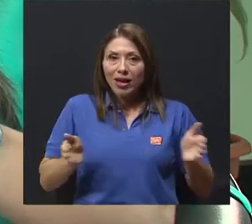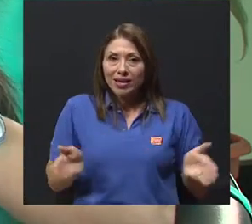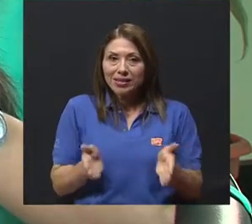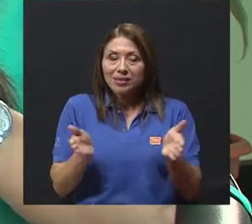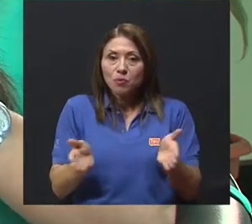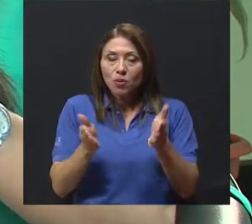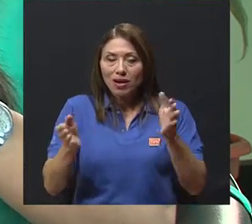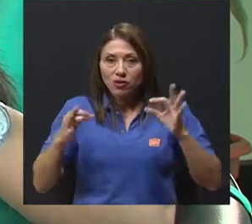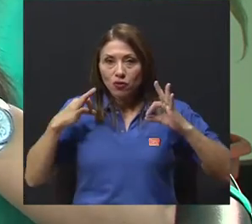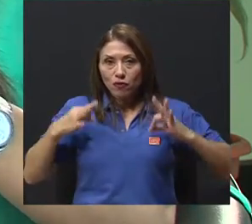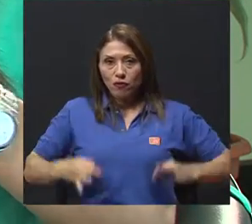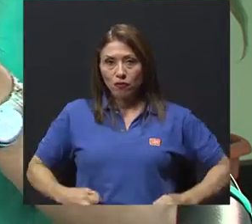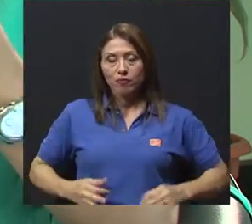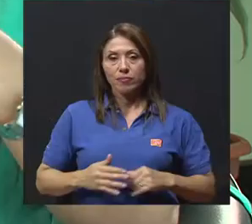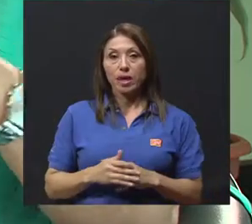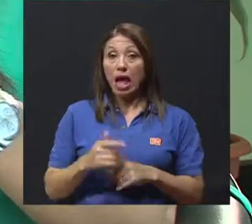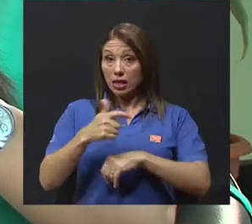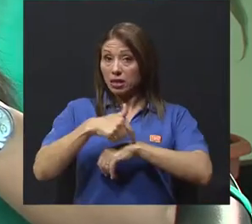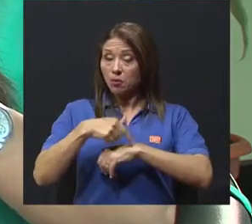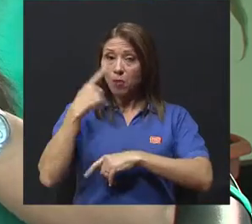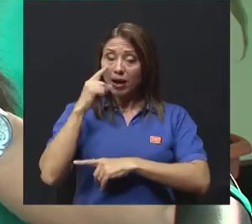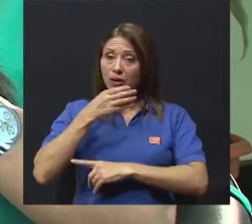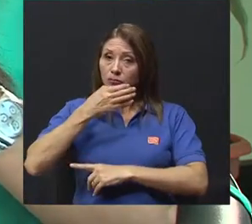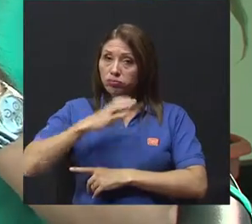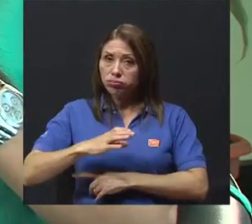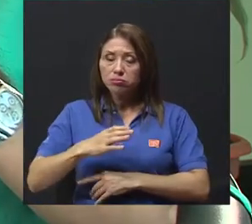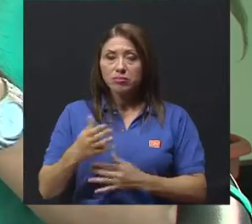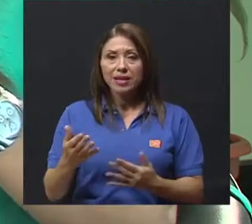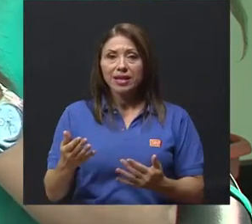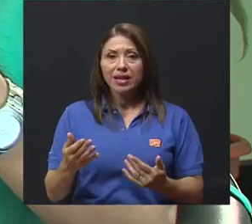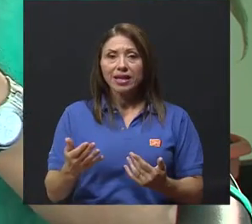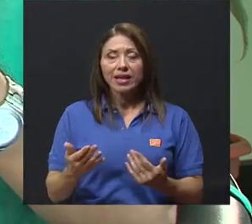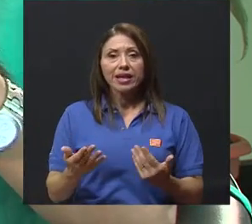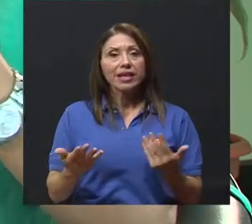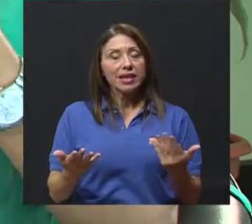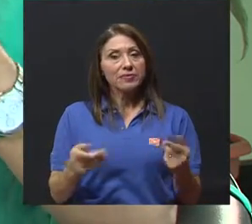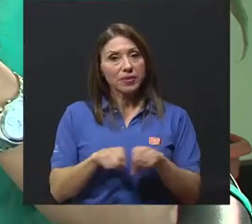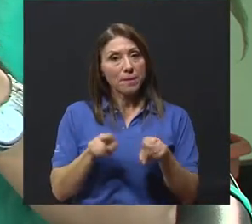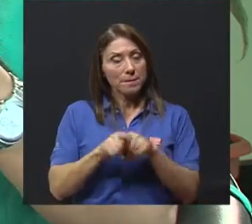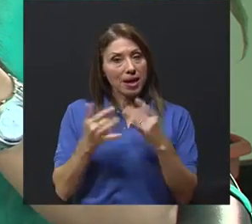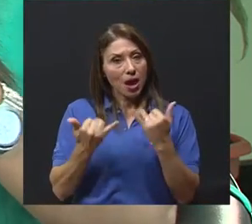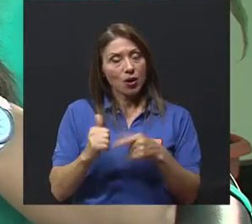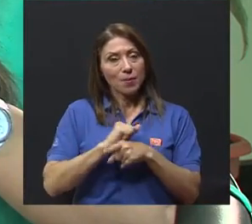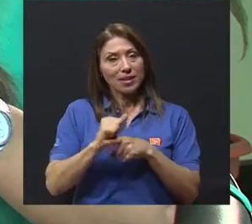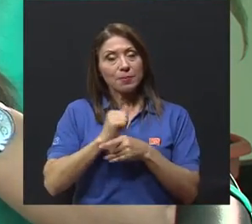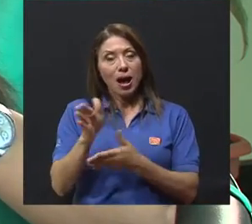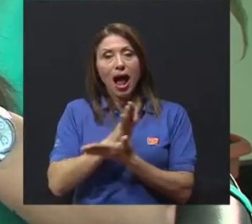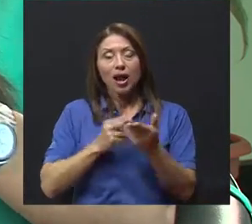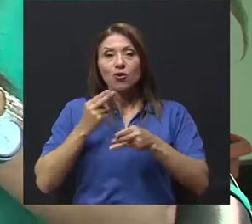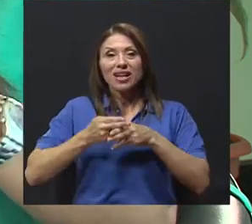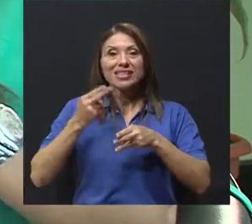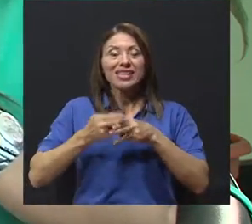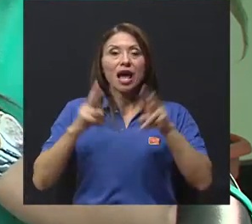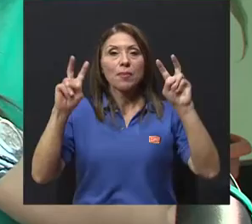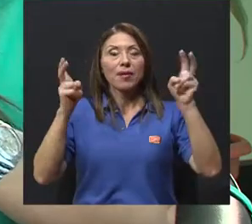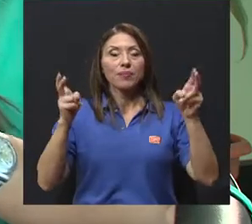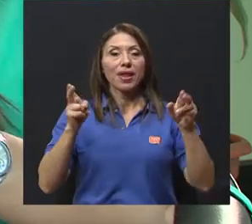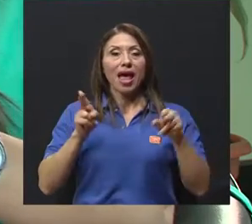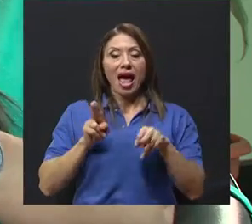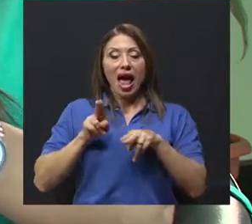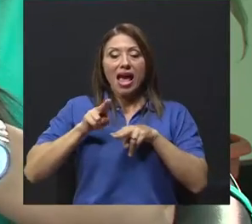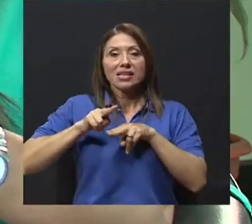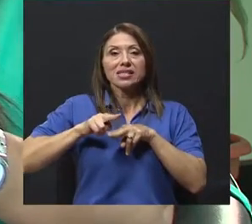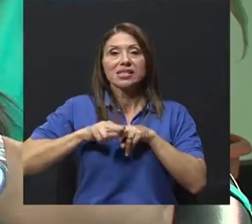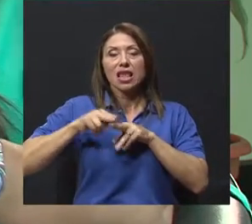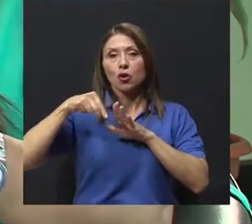estimulación a nivel físico el calentamiento y estamos practicando lo que se llama el asiento profundo